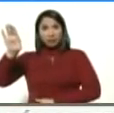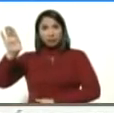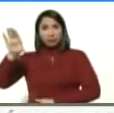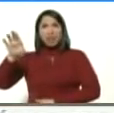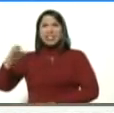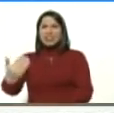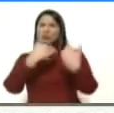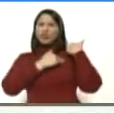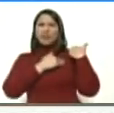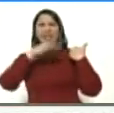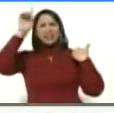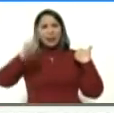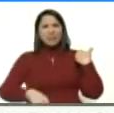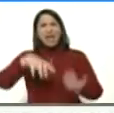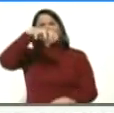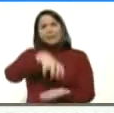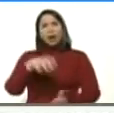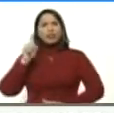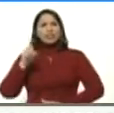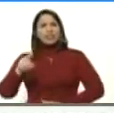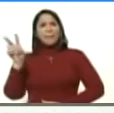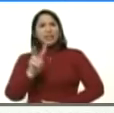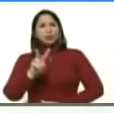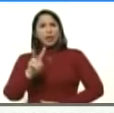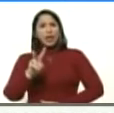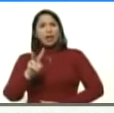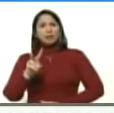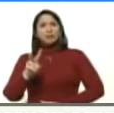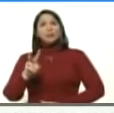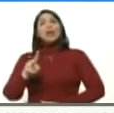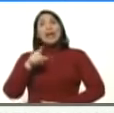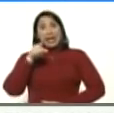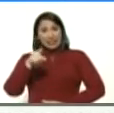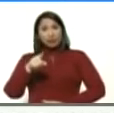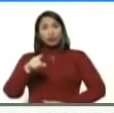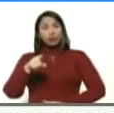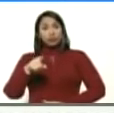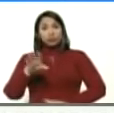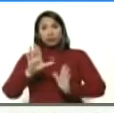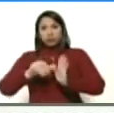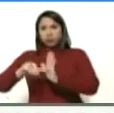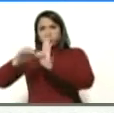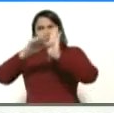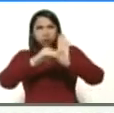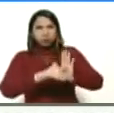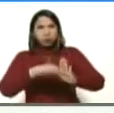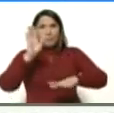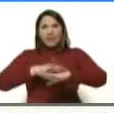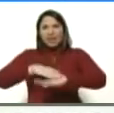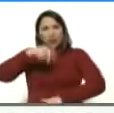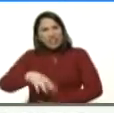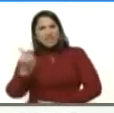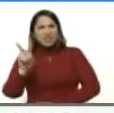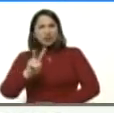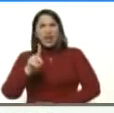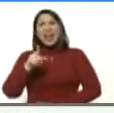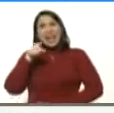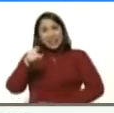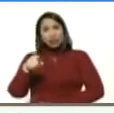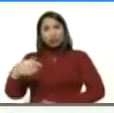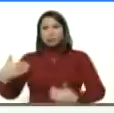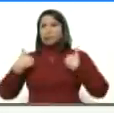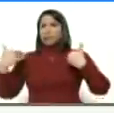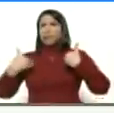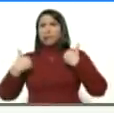del estado de necesidad en Venezuela. Y por ello los delitos que aquí se están cometiendo son delitos de exterminio y de